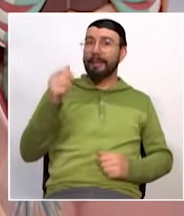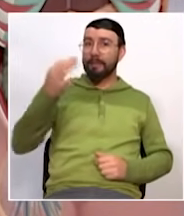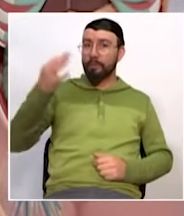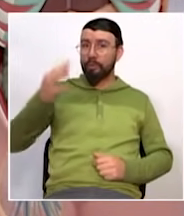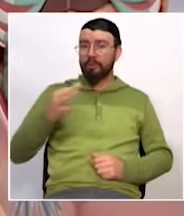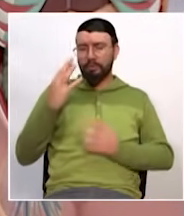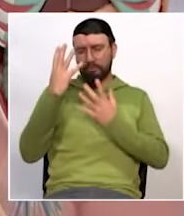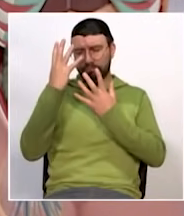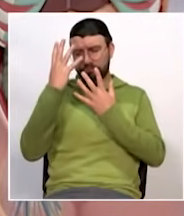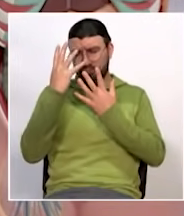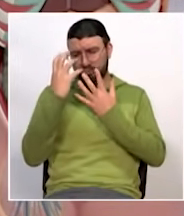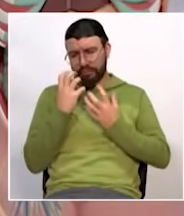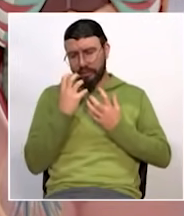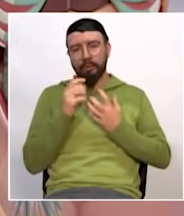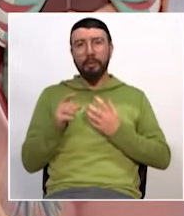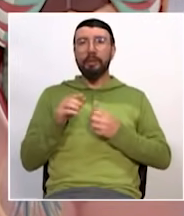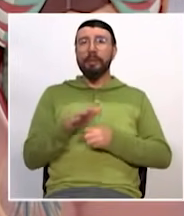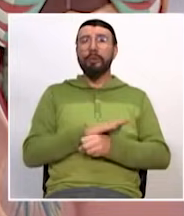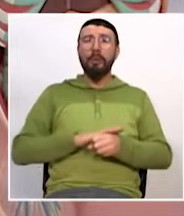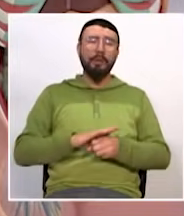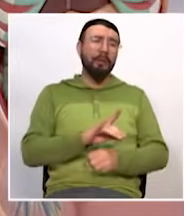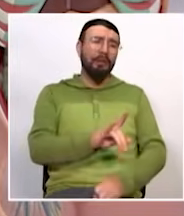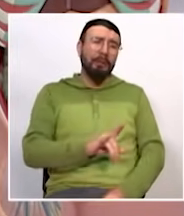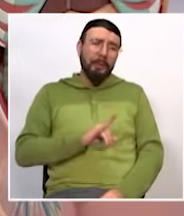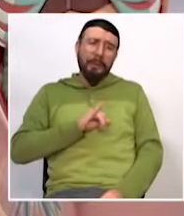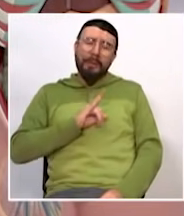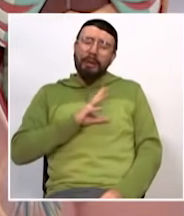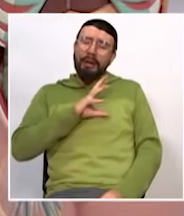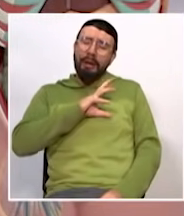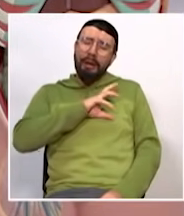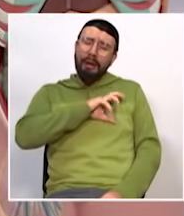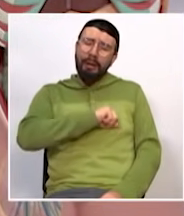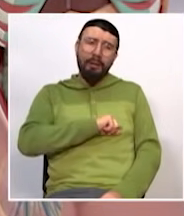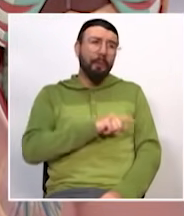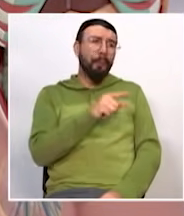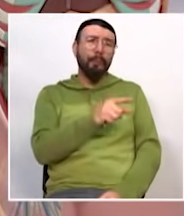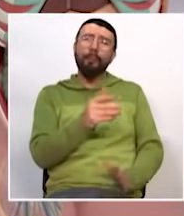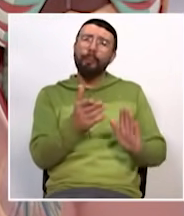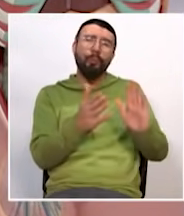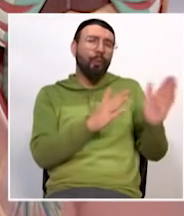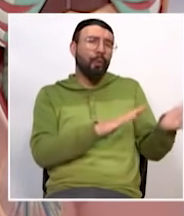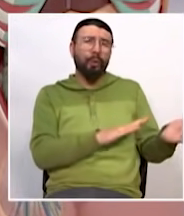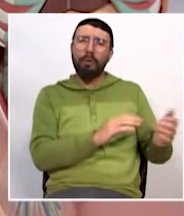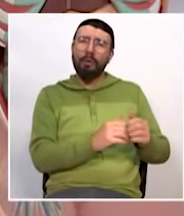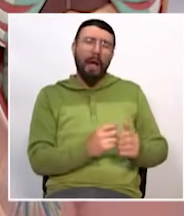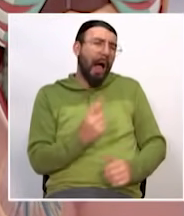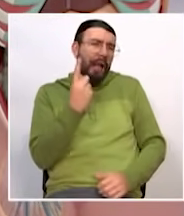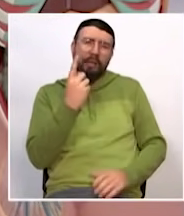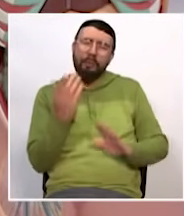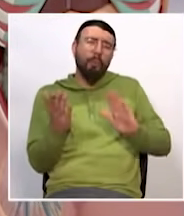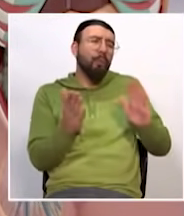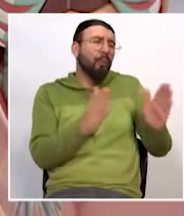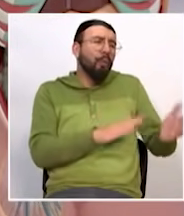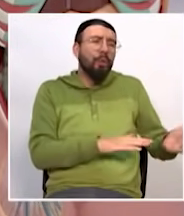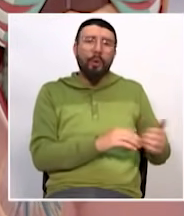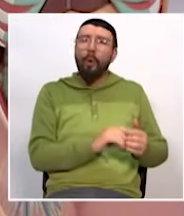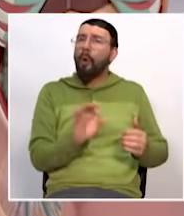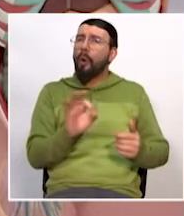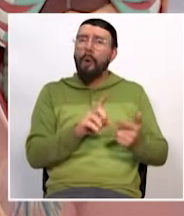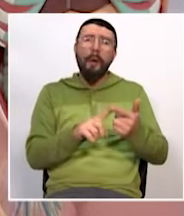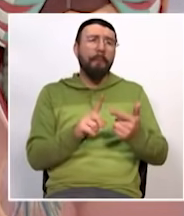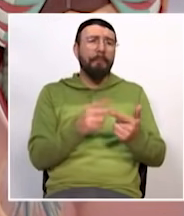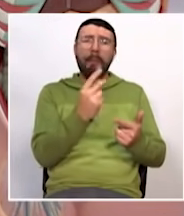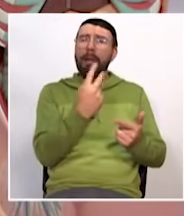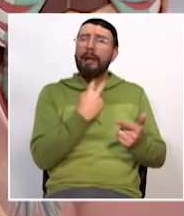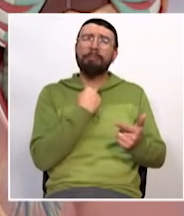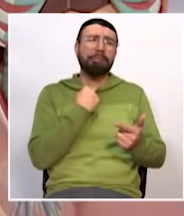la produce una situación de duelo sea la pérdida de un ser querido pérdida económica pérdida